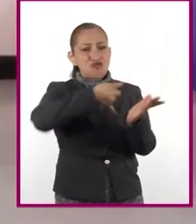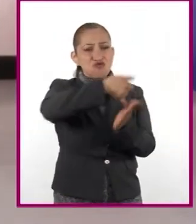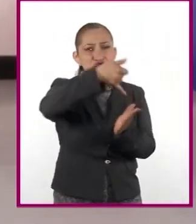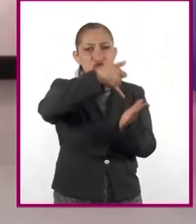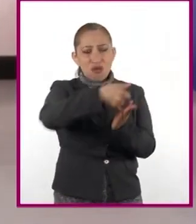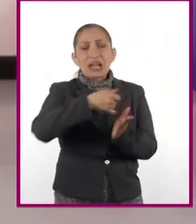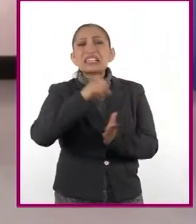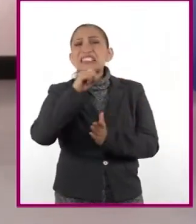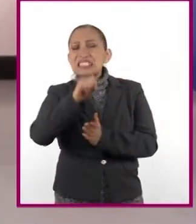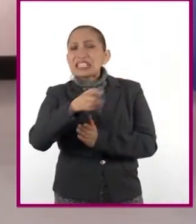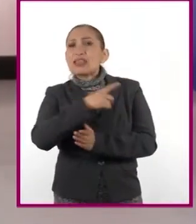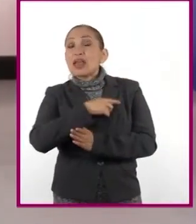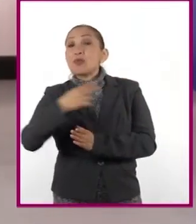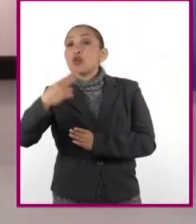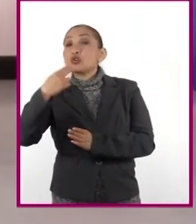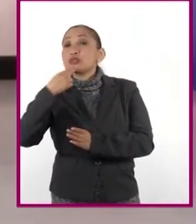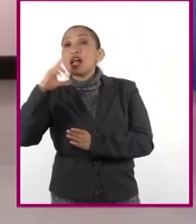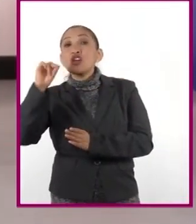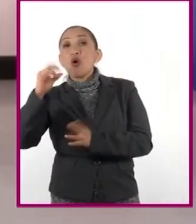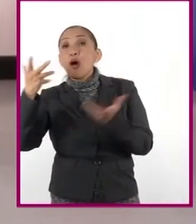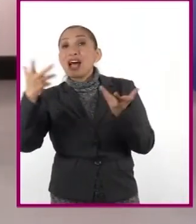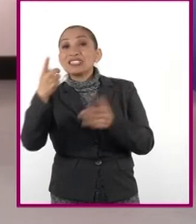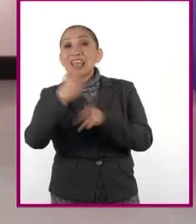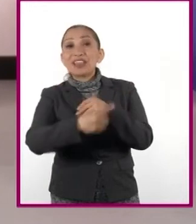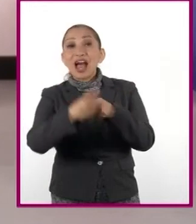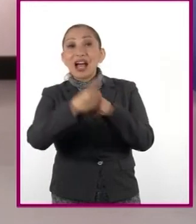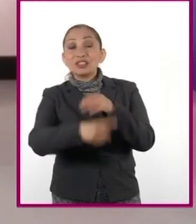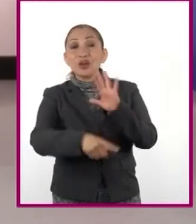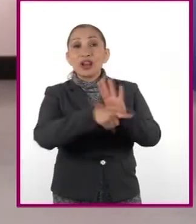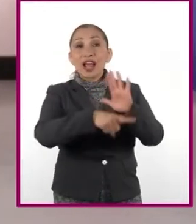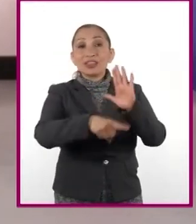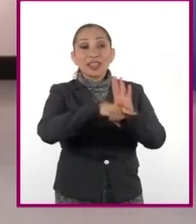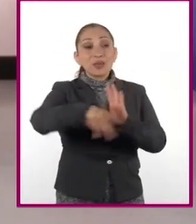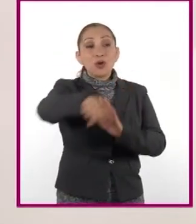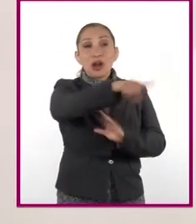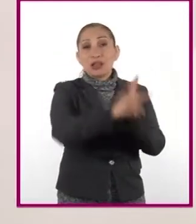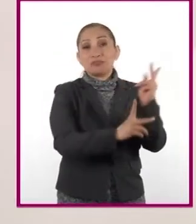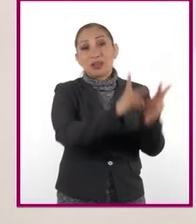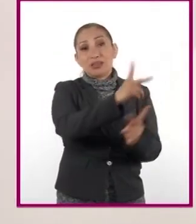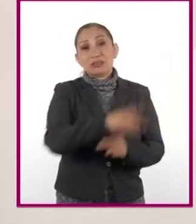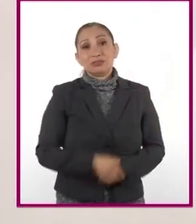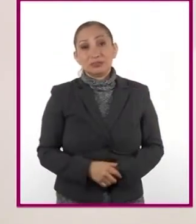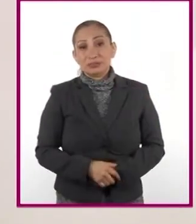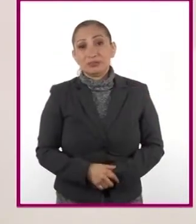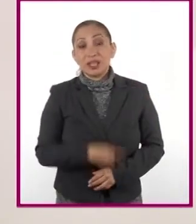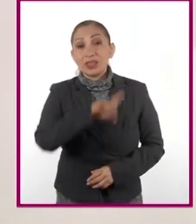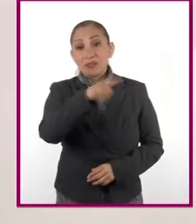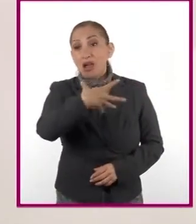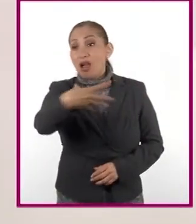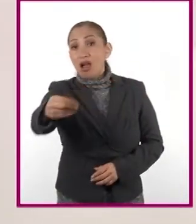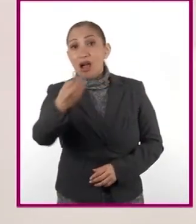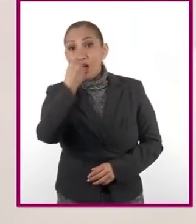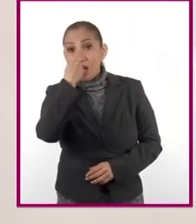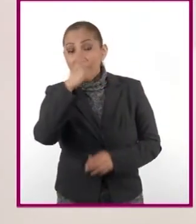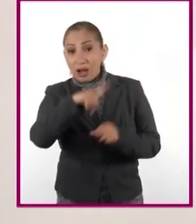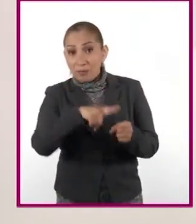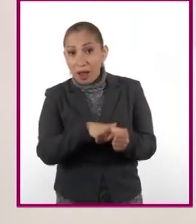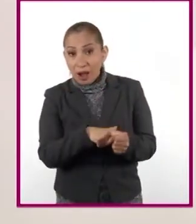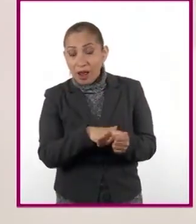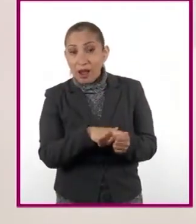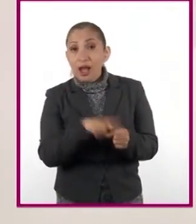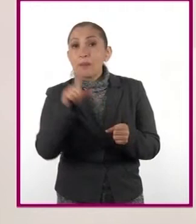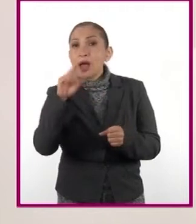deben utilizar aquellos que no generen efectos negativos en las especies y optar por aquellos que